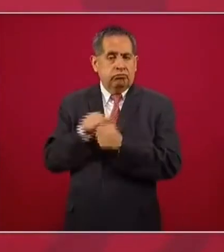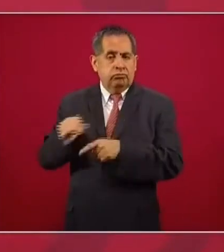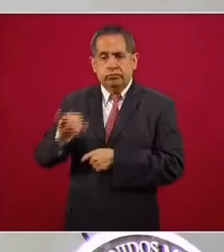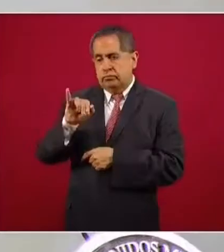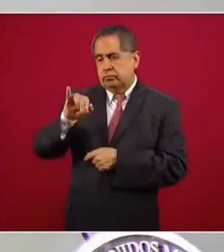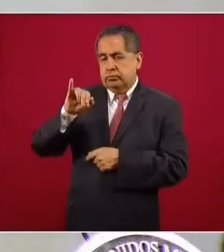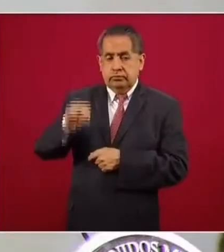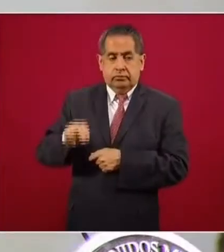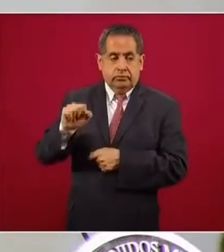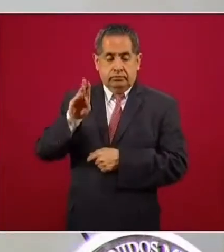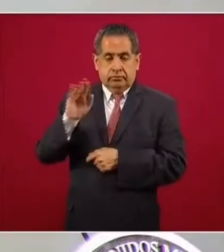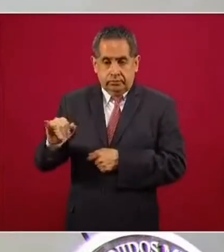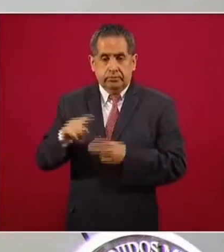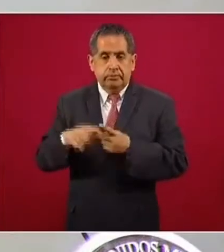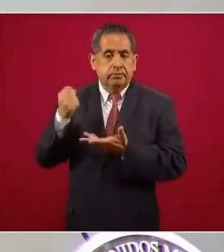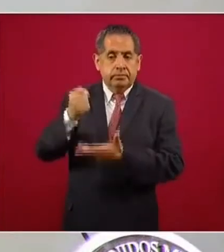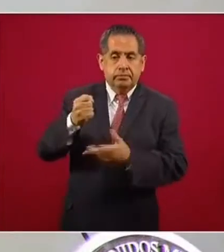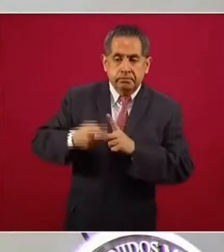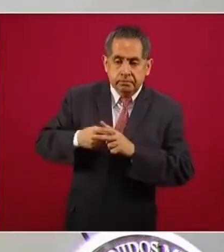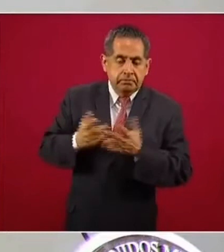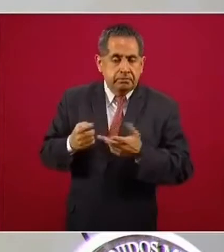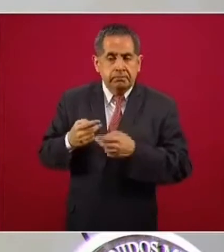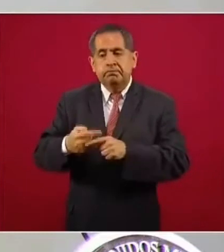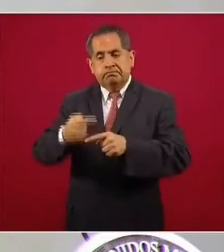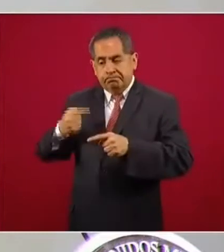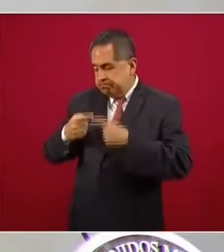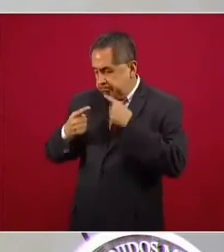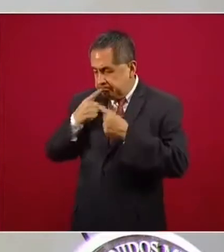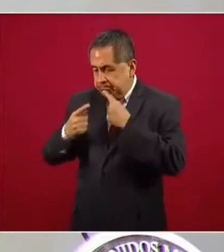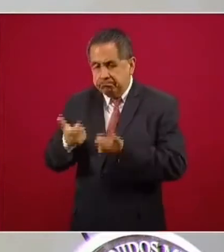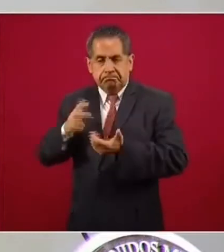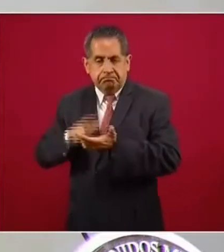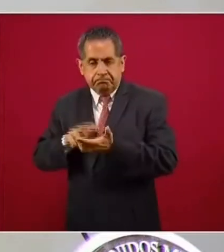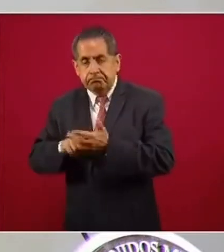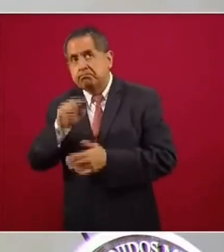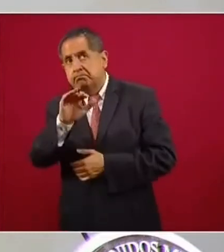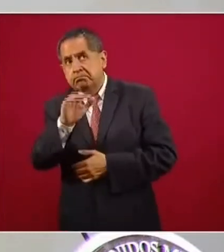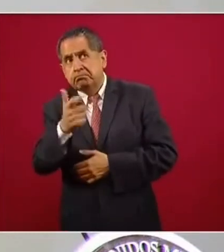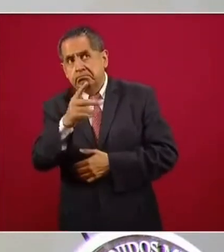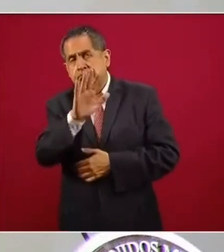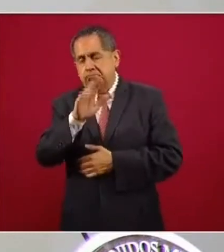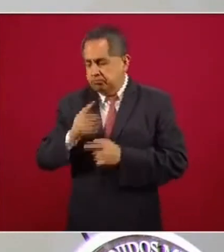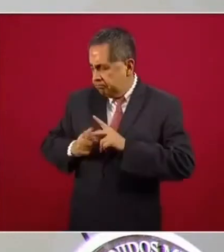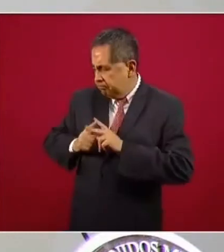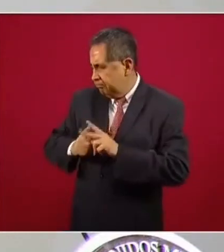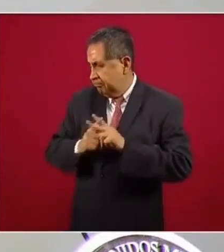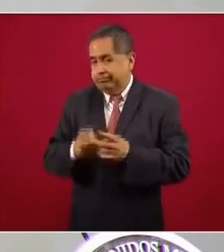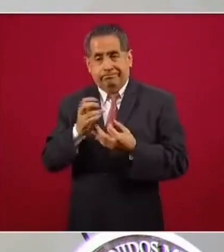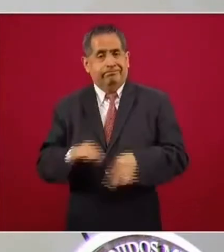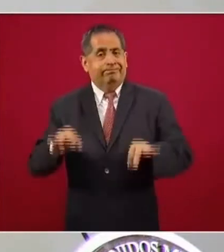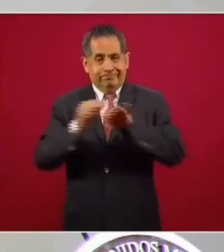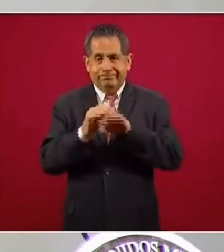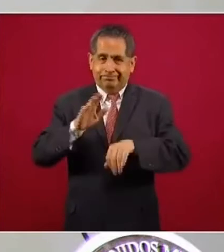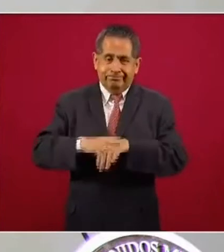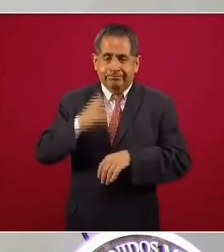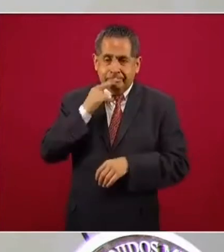la estimación del presupuesto. Estas fases preliminares, pre-licitación, son tan relevantes o inclusive